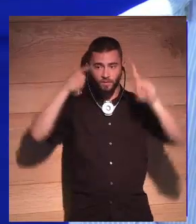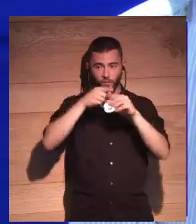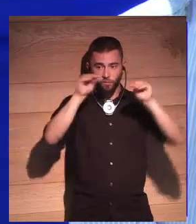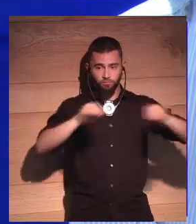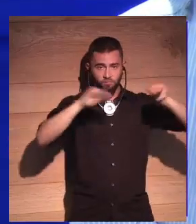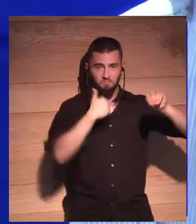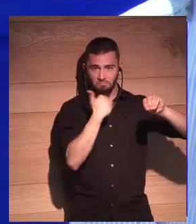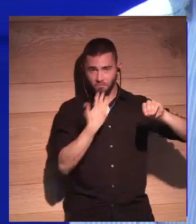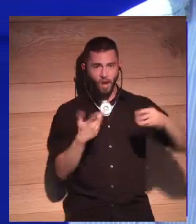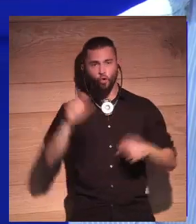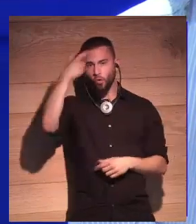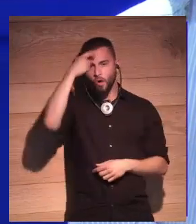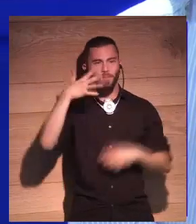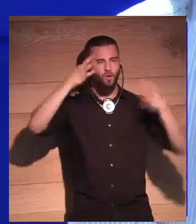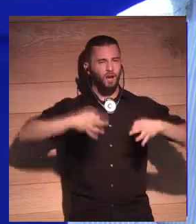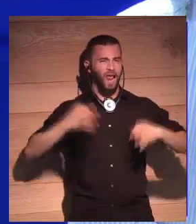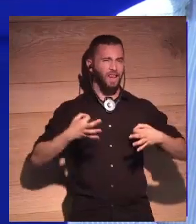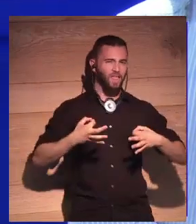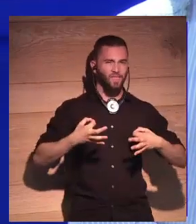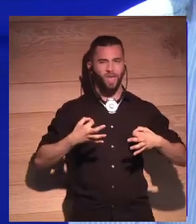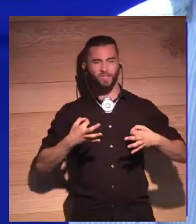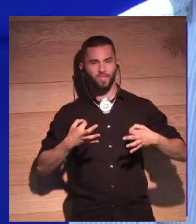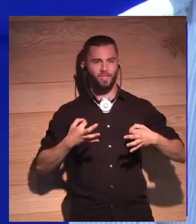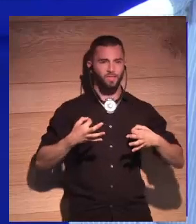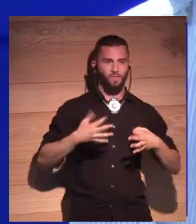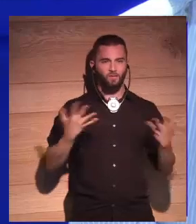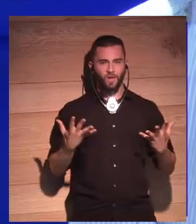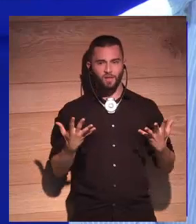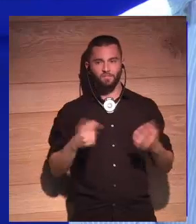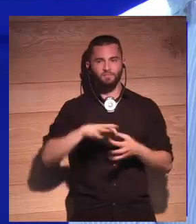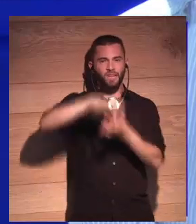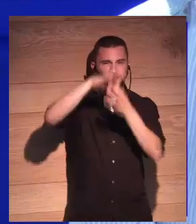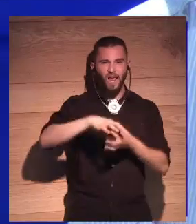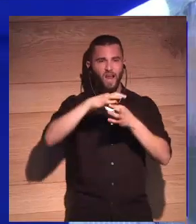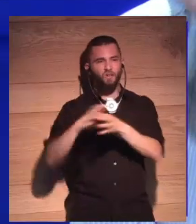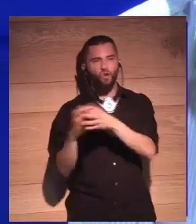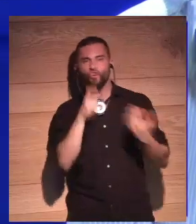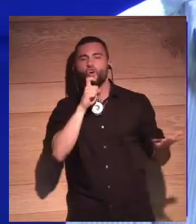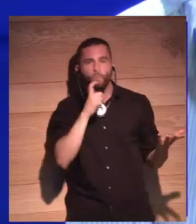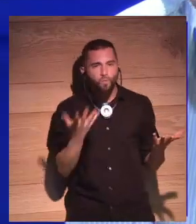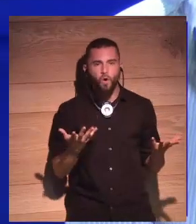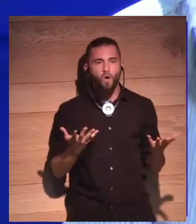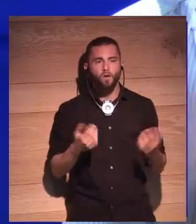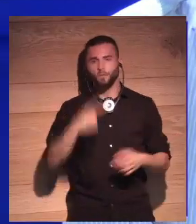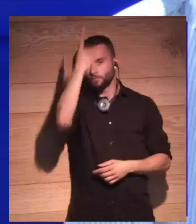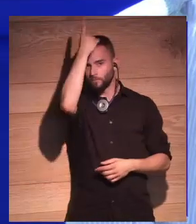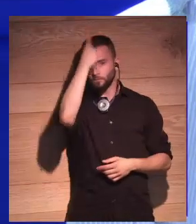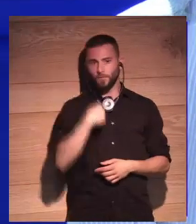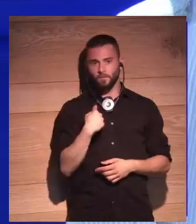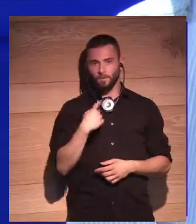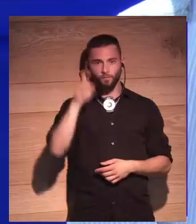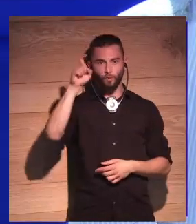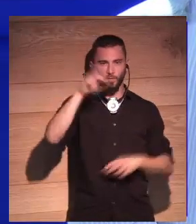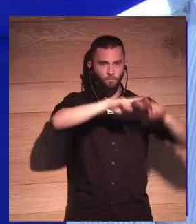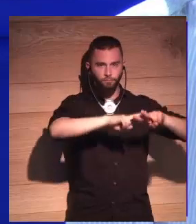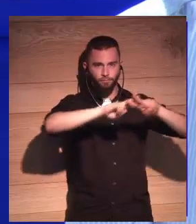es el concepto de la realidad virtual? ¿Es troncal? ¿Es vertical? Bien, para eso lo primero que hay que hacer es analizar el perfil de los profesores, las